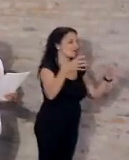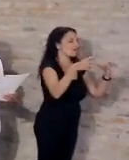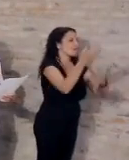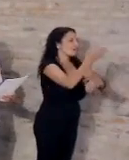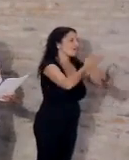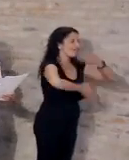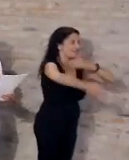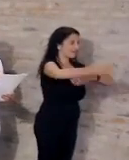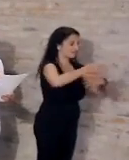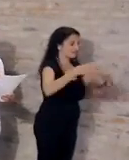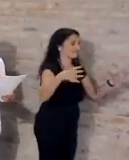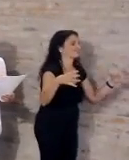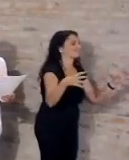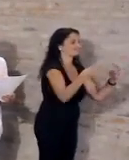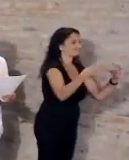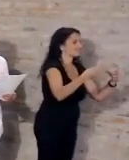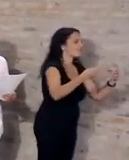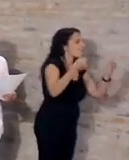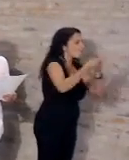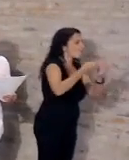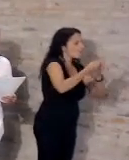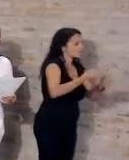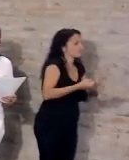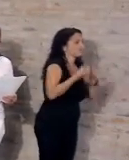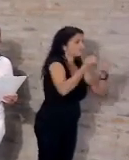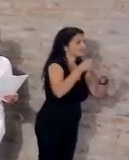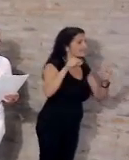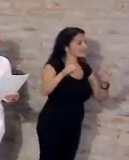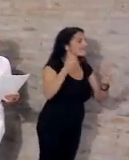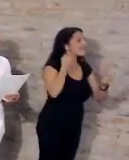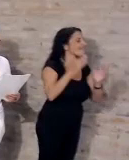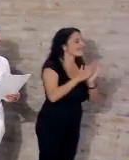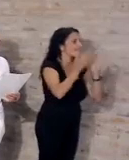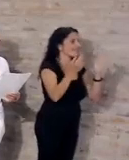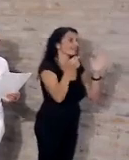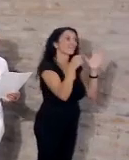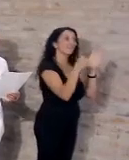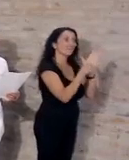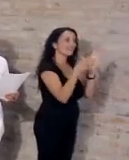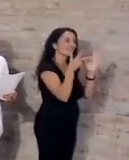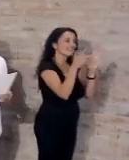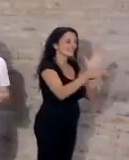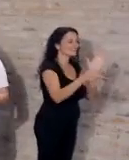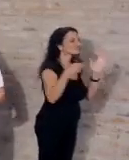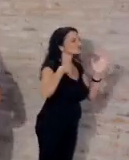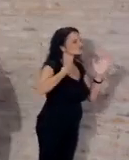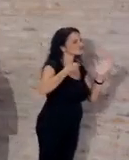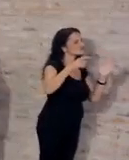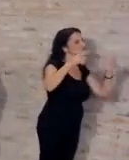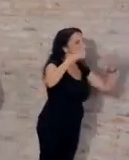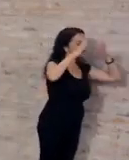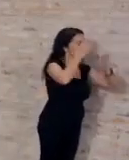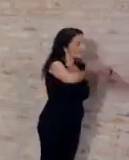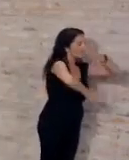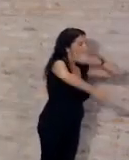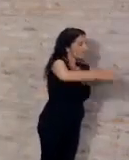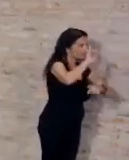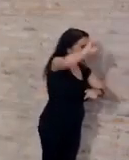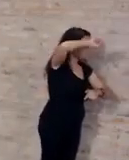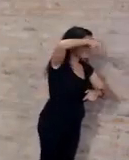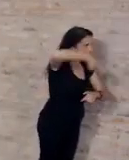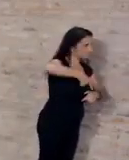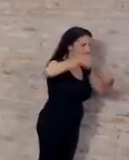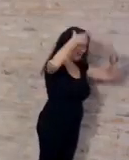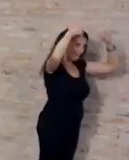activista por los derechos de las personas con discapacidad autora del libro me proclamo disca me corono renga